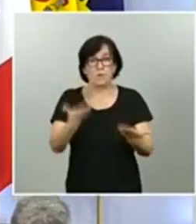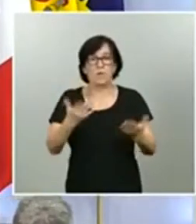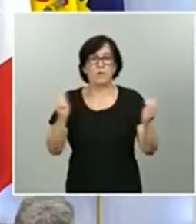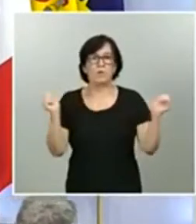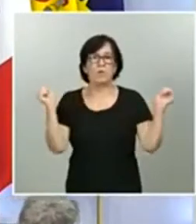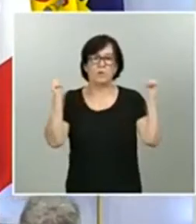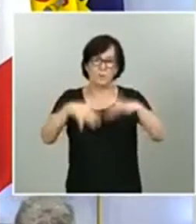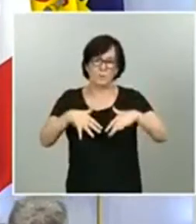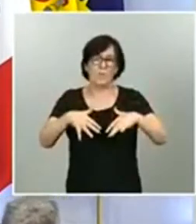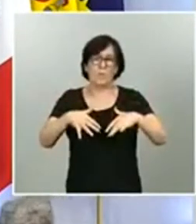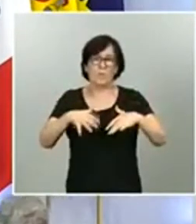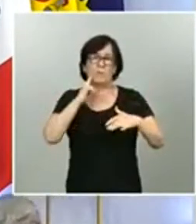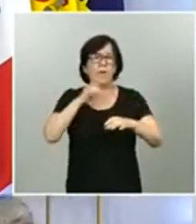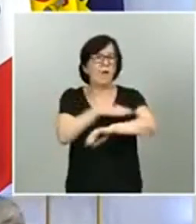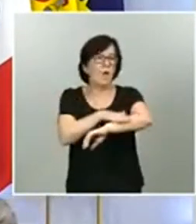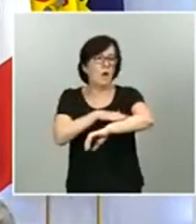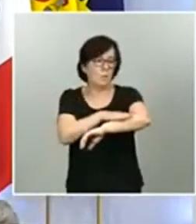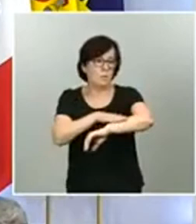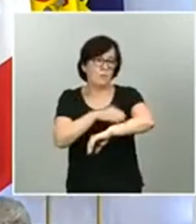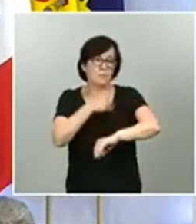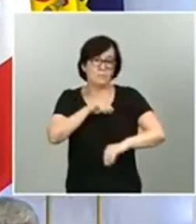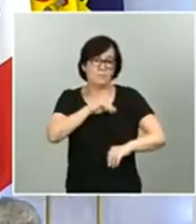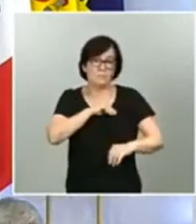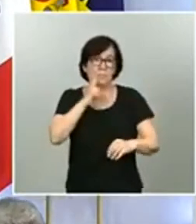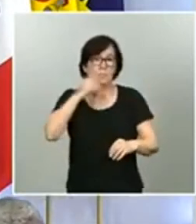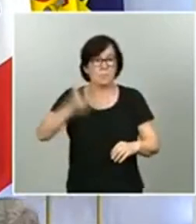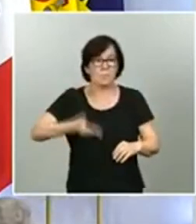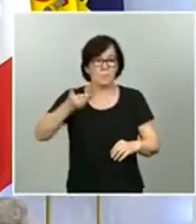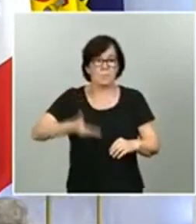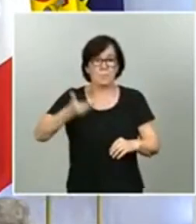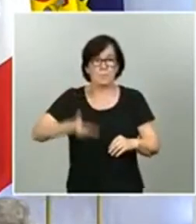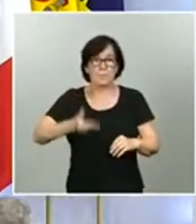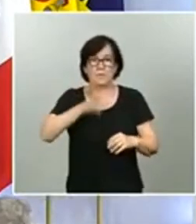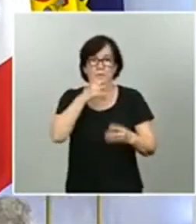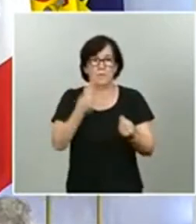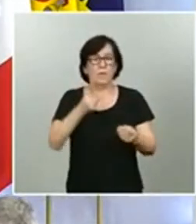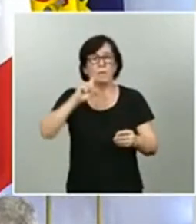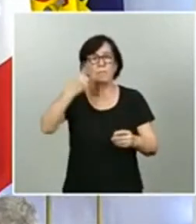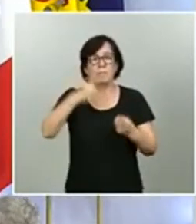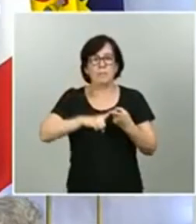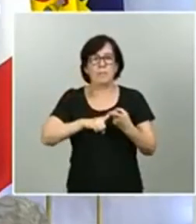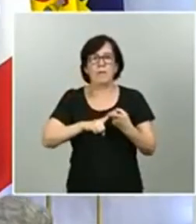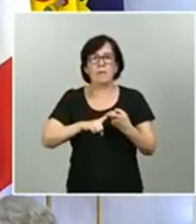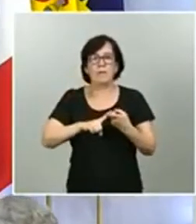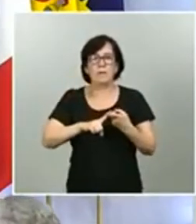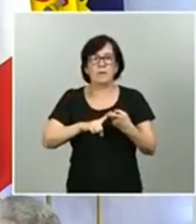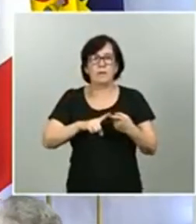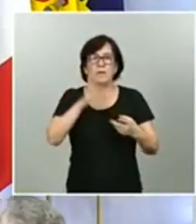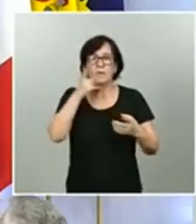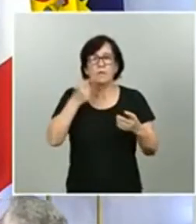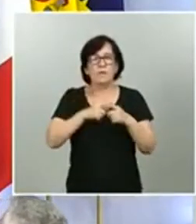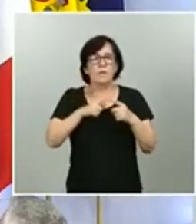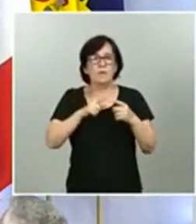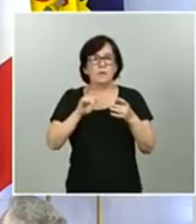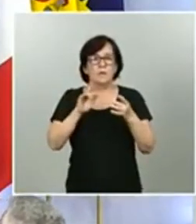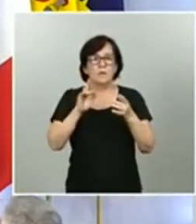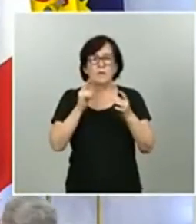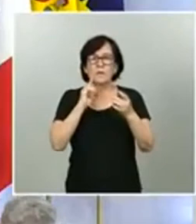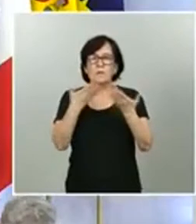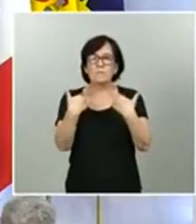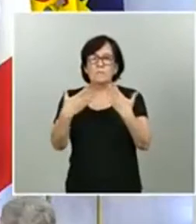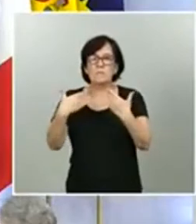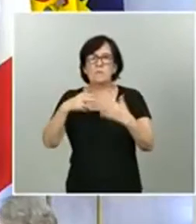para el Gobierno de España muy importante. Muy importante, en primer lugar, porque la relación con Italia es una relación